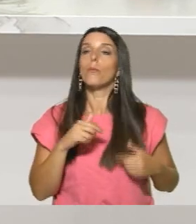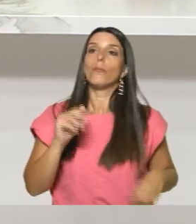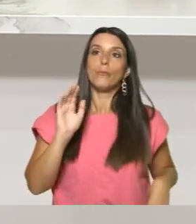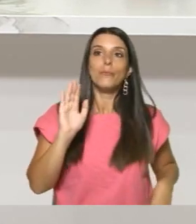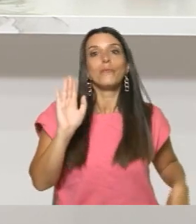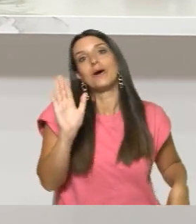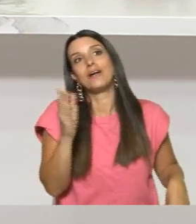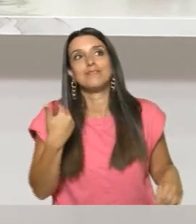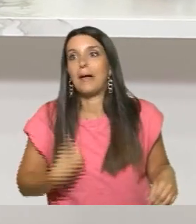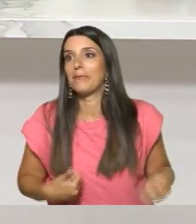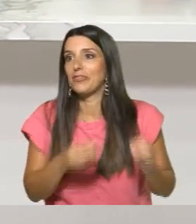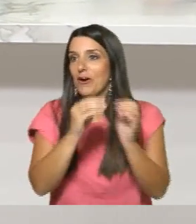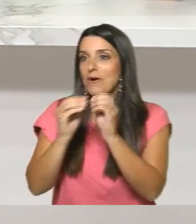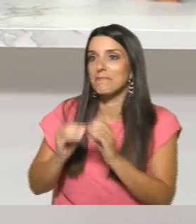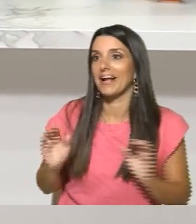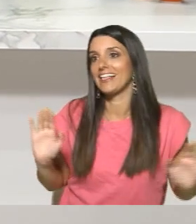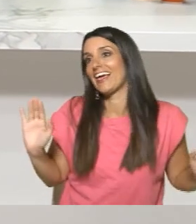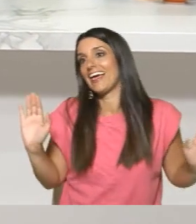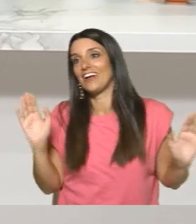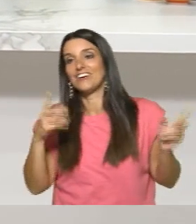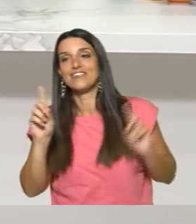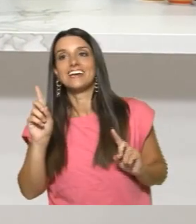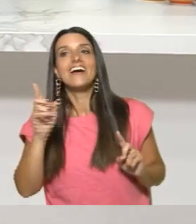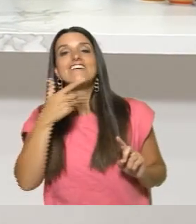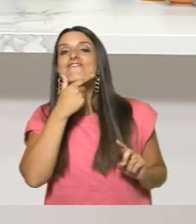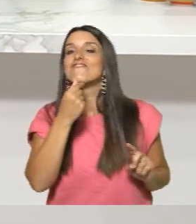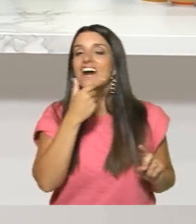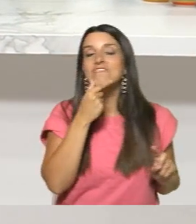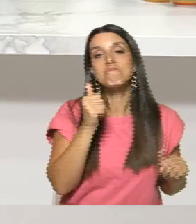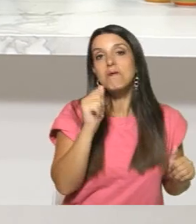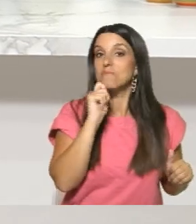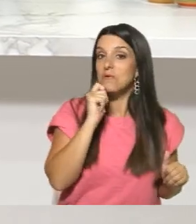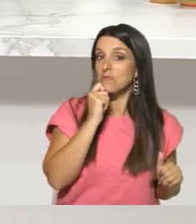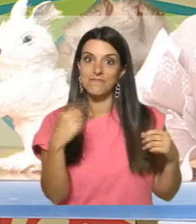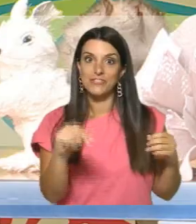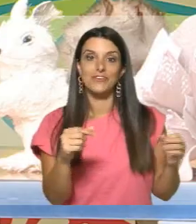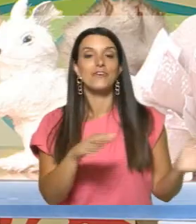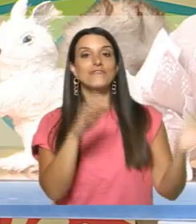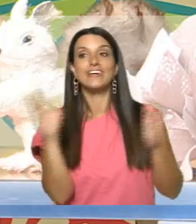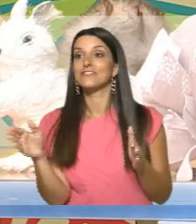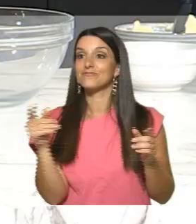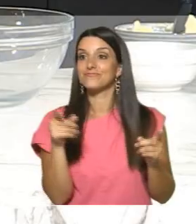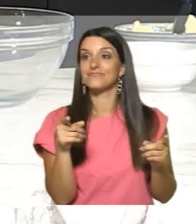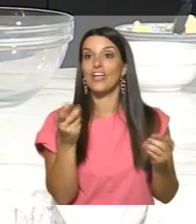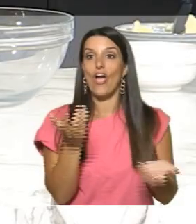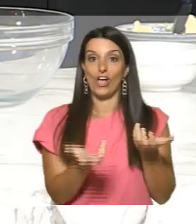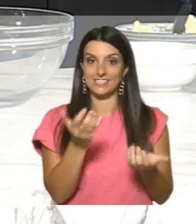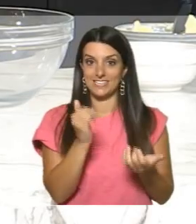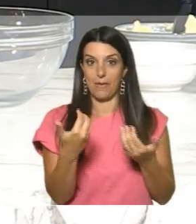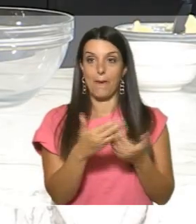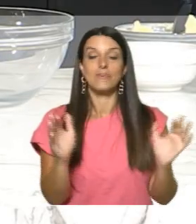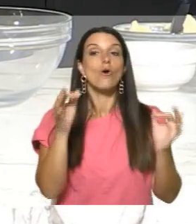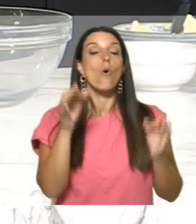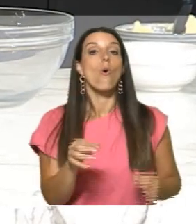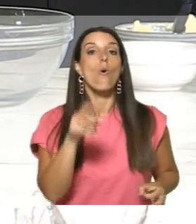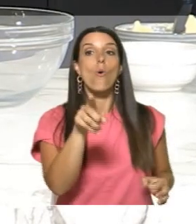Lamento por los compañeros este resultado. Es fácil, vas a ver. Muy bien, es fácil, me gusta el desafío. Yo entonces. Te ayudo. Ahora sí, vamos arrancamos a la cocina. Arrancamos a cocinar, mira. Vamos a